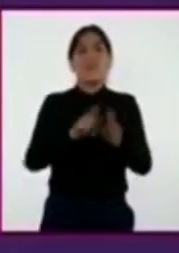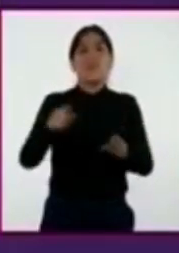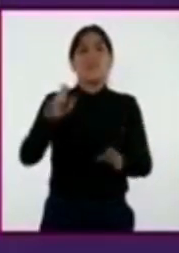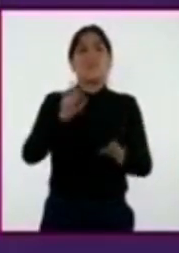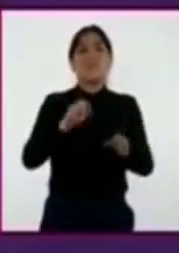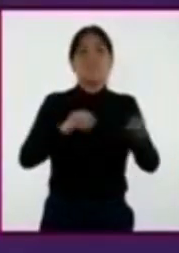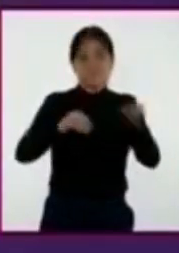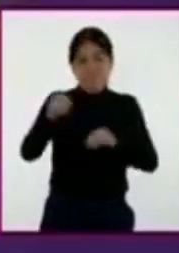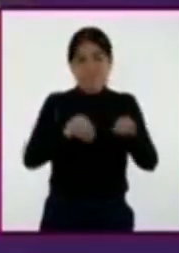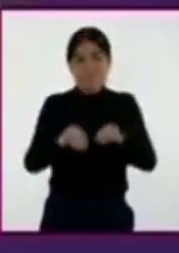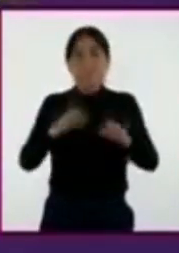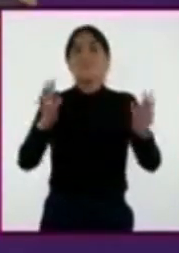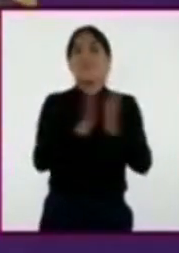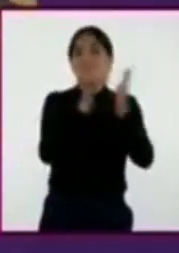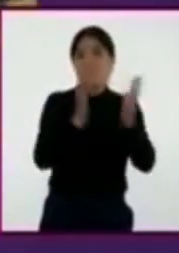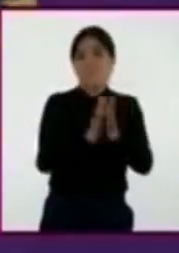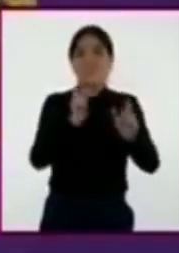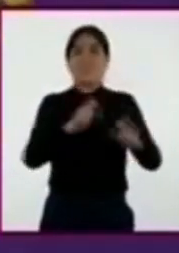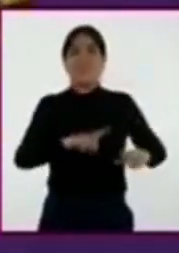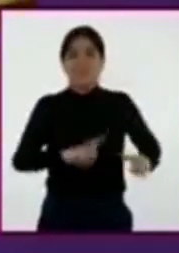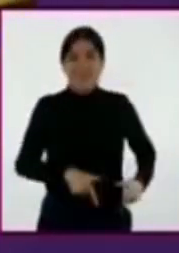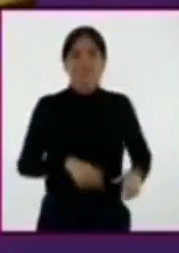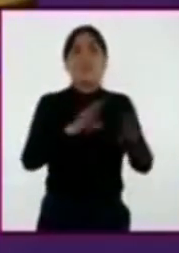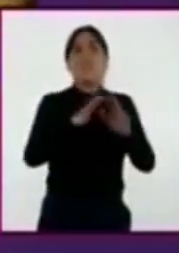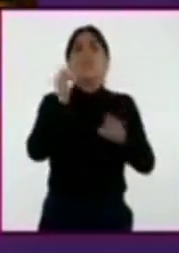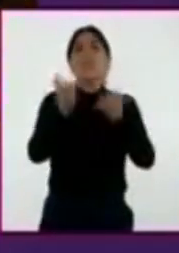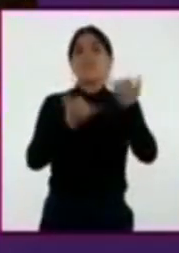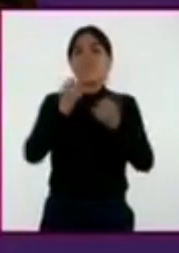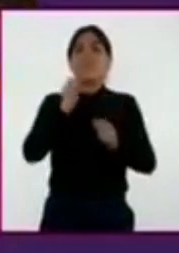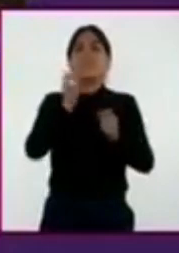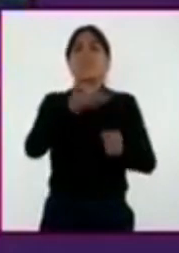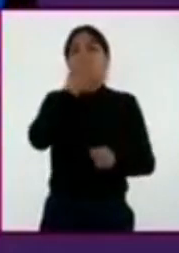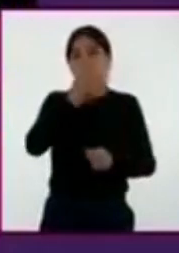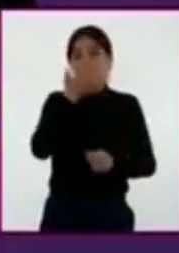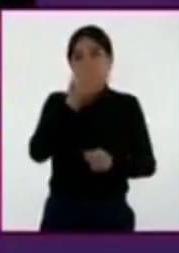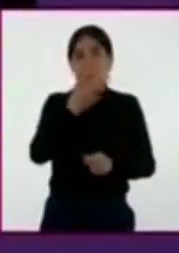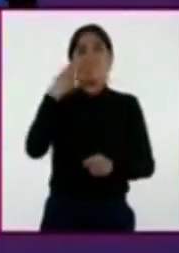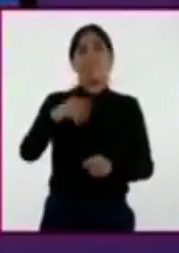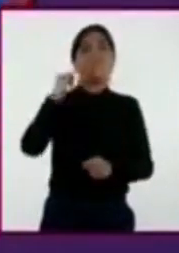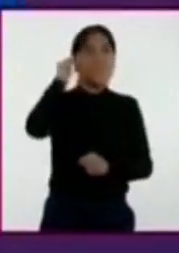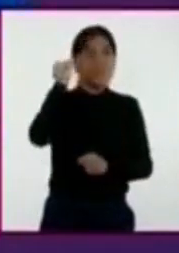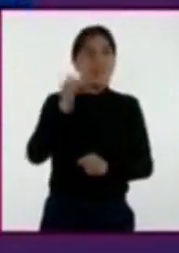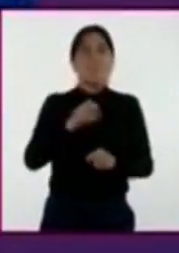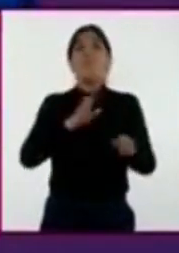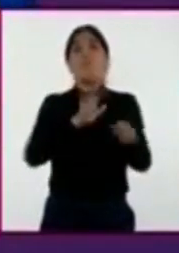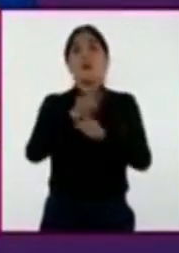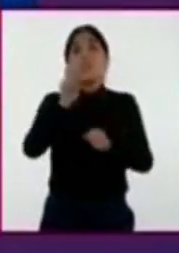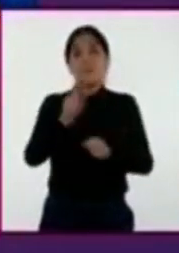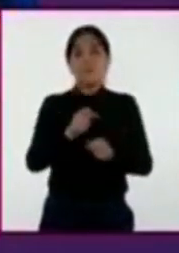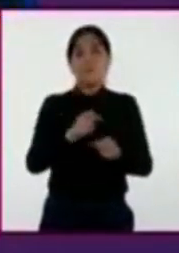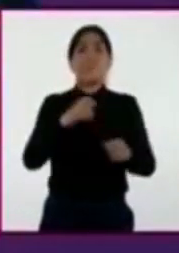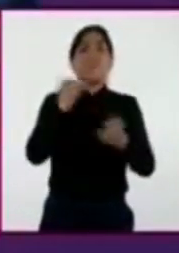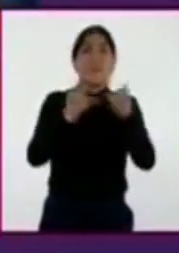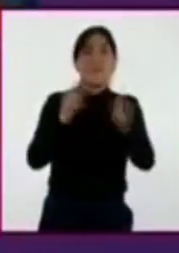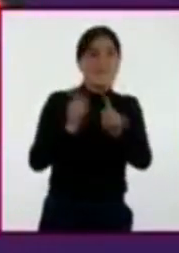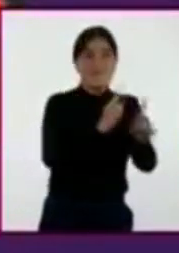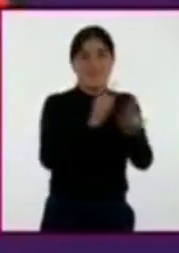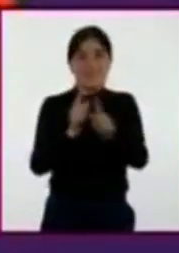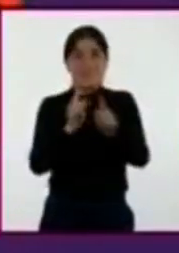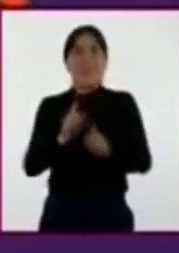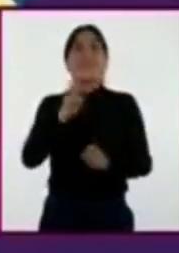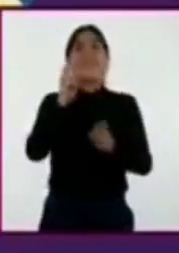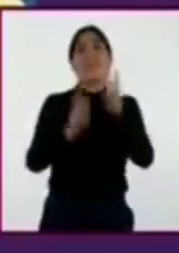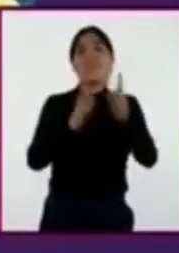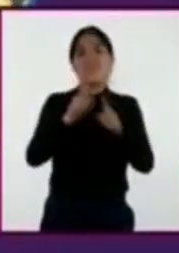acción motriz, torneos, juegos tradicionales y autóctonos, juegos paradójicos, juegos de persecución,